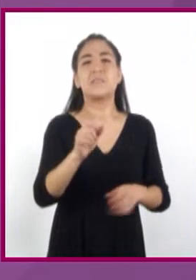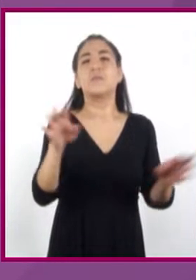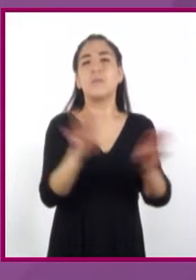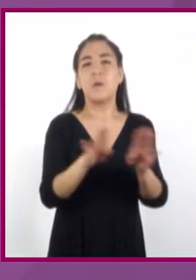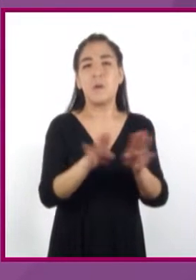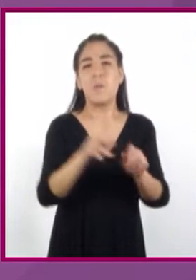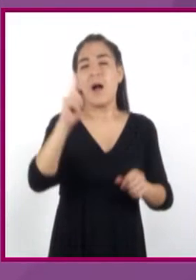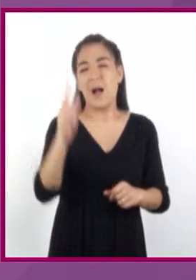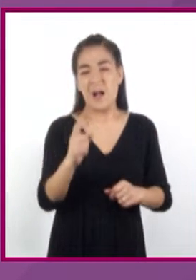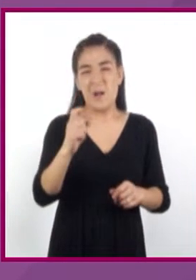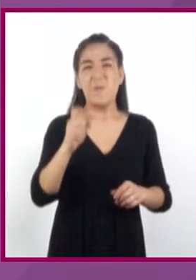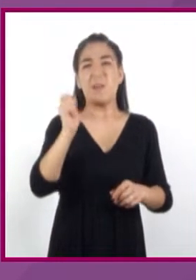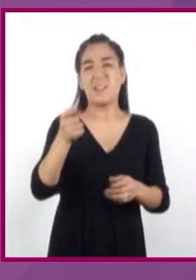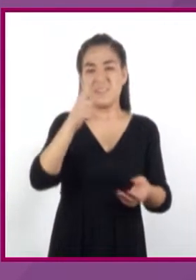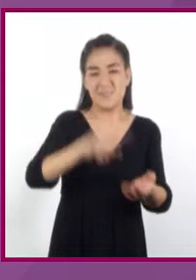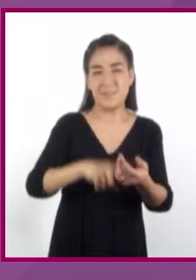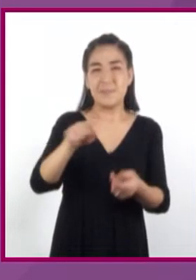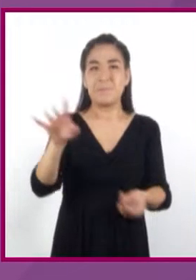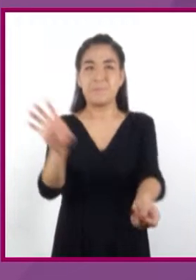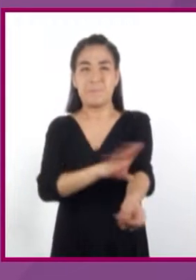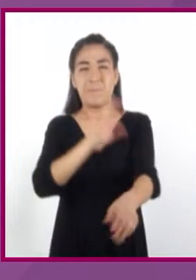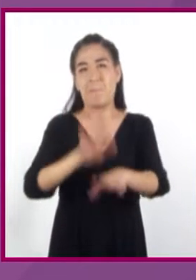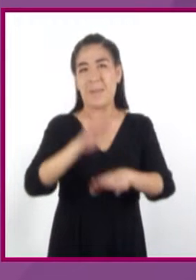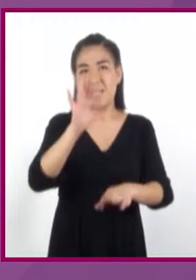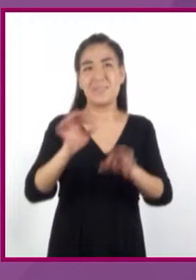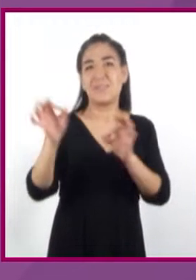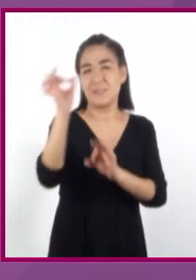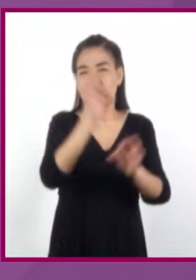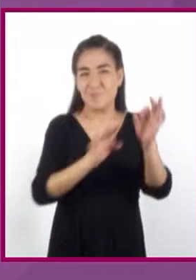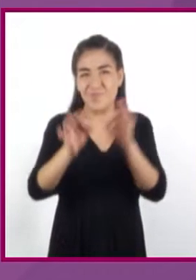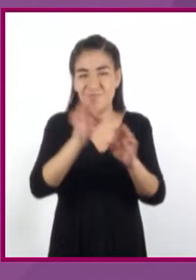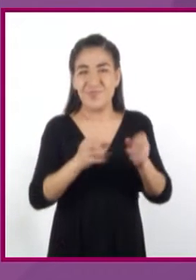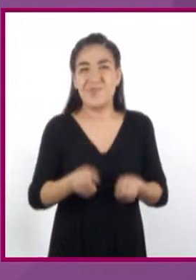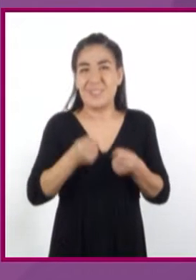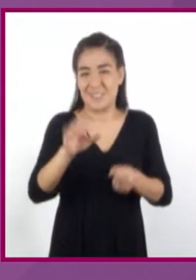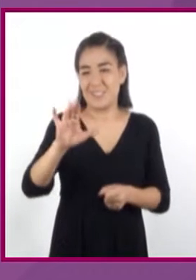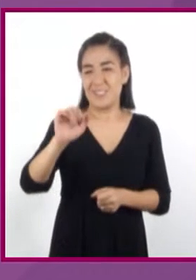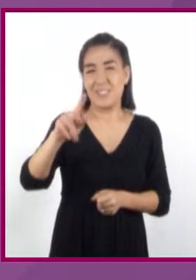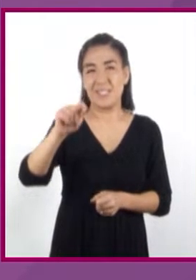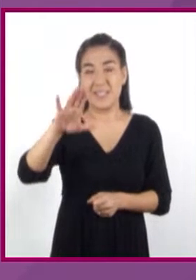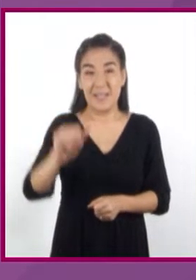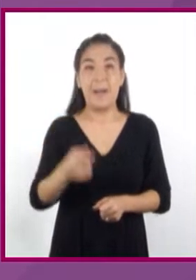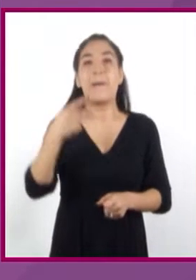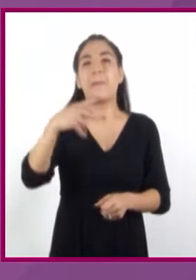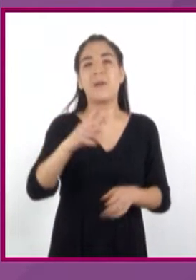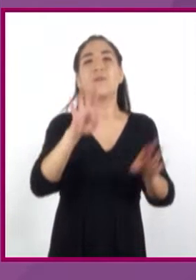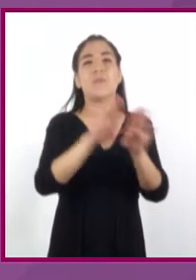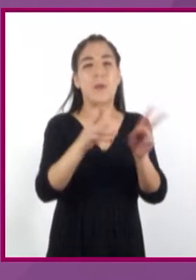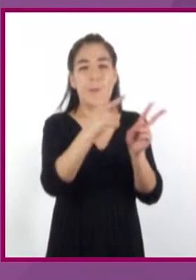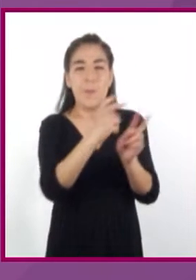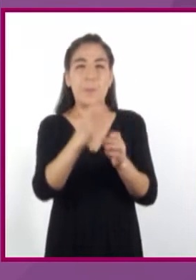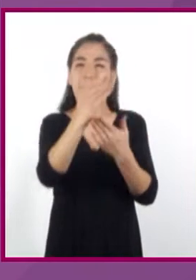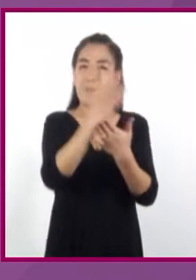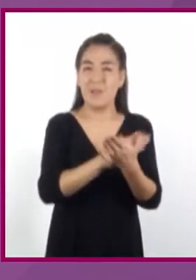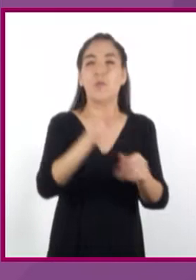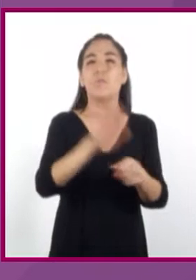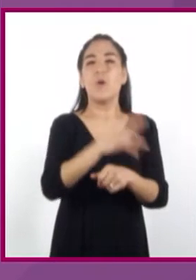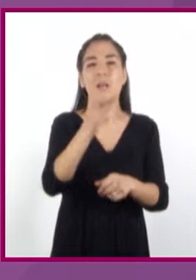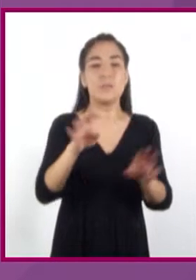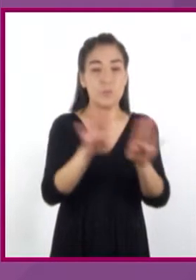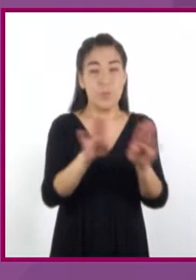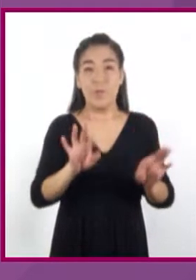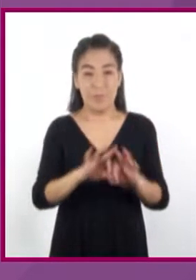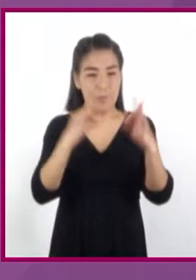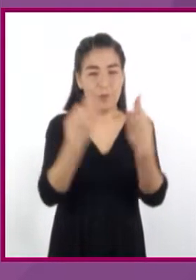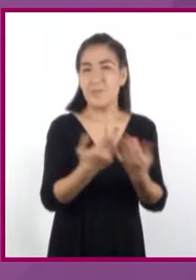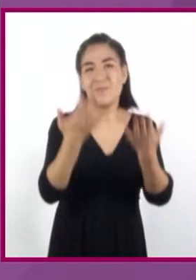tienen mayor energía cinética, pero la fuerza de atracción entre ellas es menor, por eso no tiene una forma definida